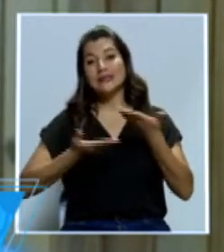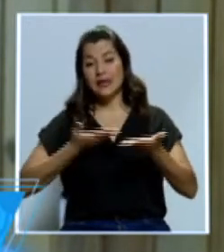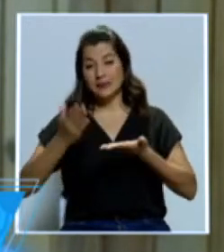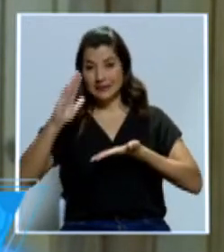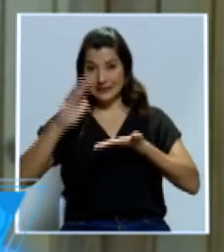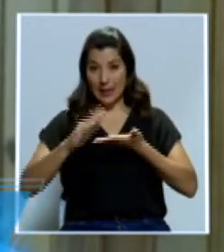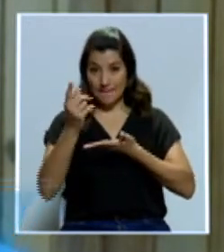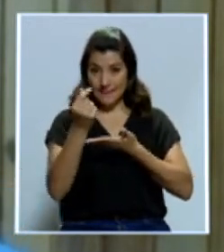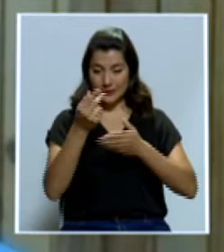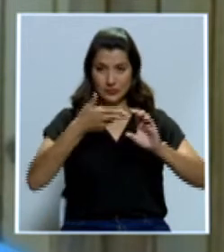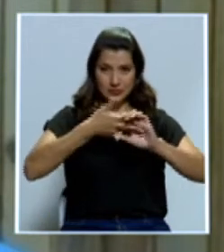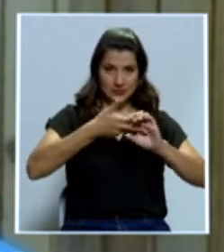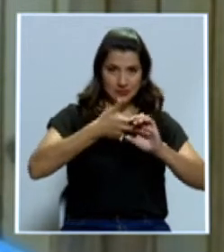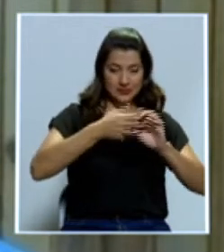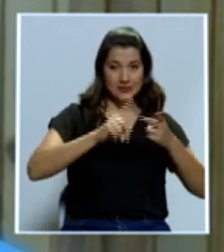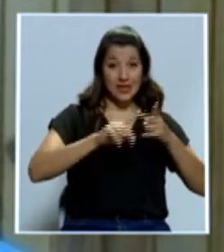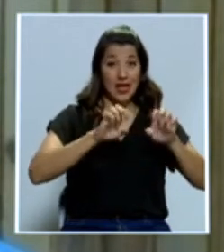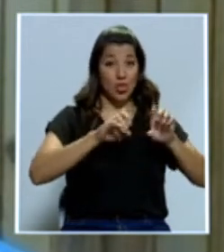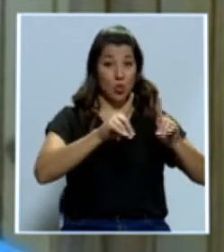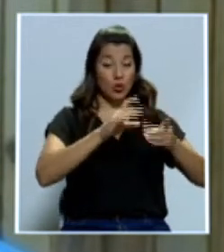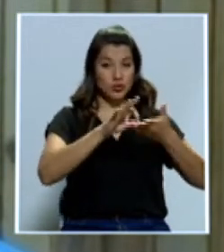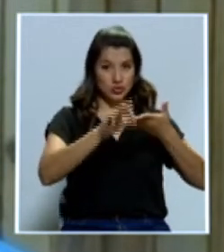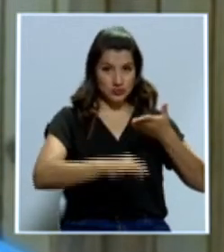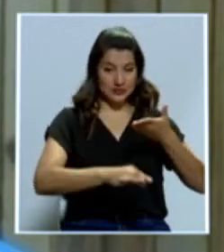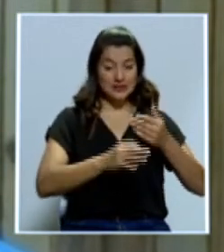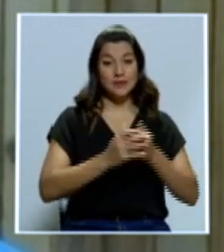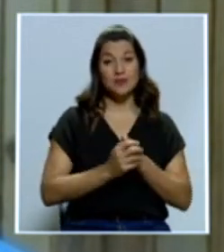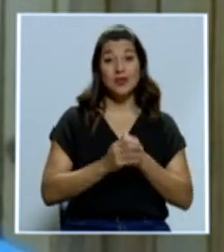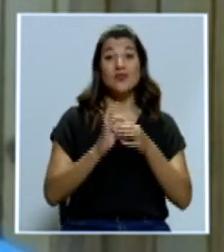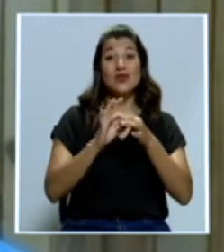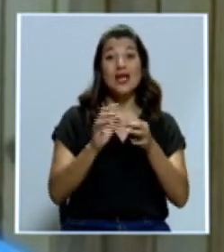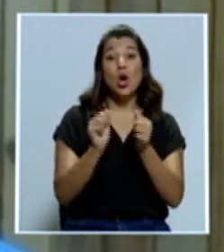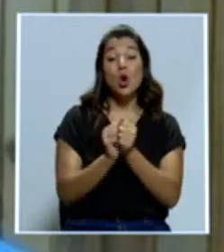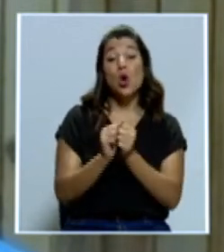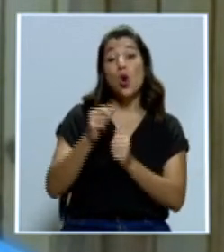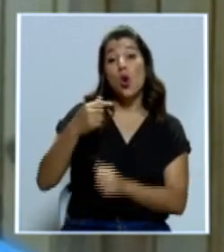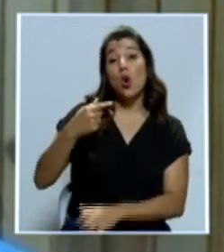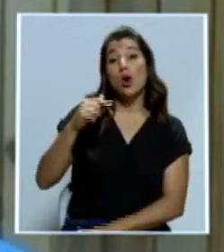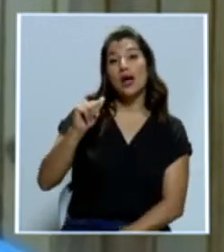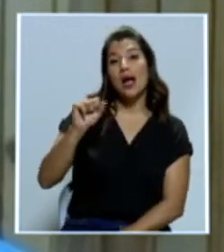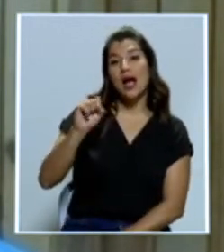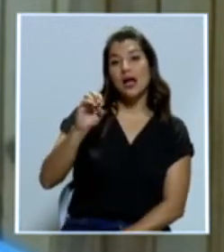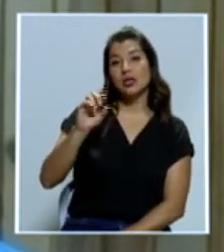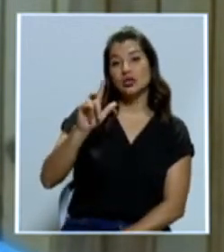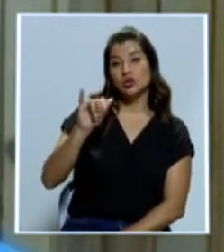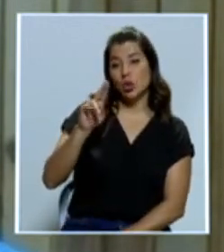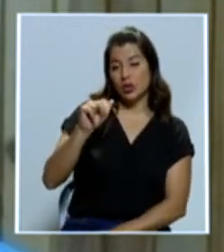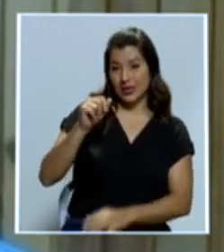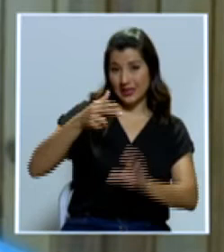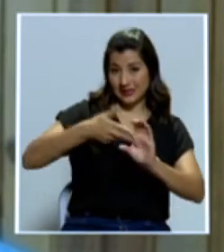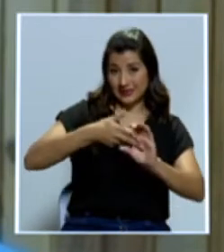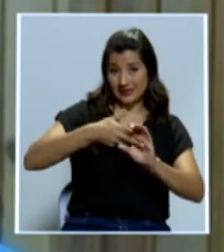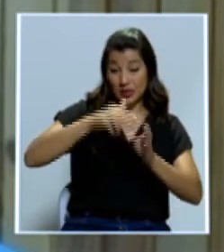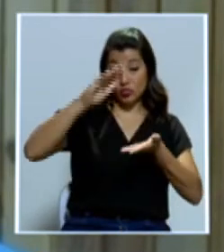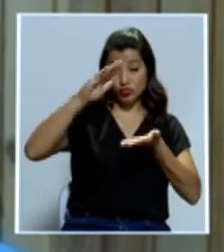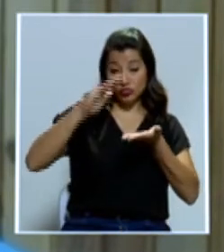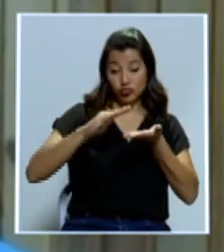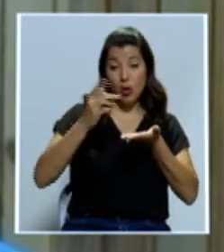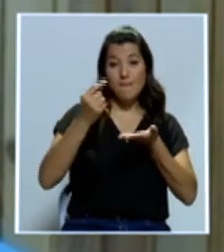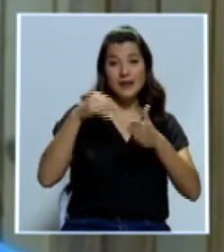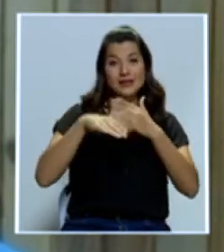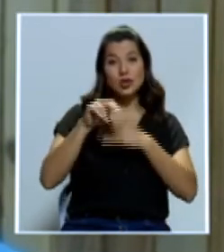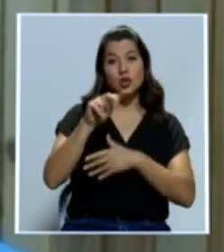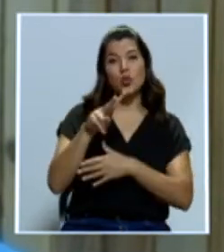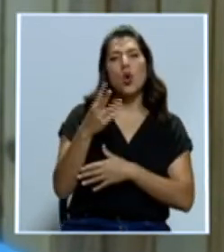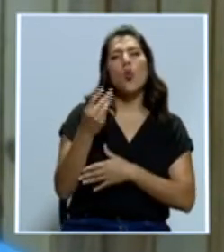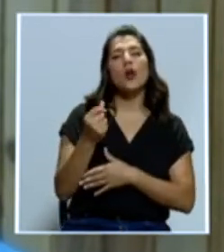servicios de educación. En el caso de la gasolina, registró una disminución en sus precios durante el mes de noviembre